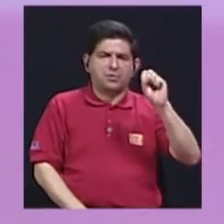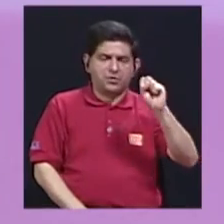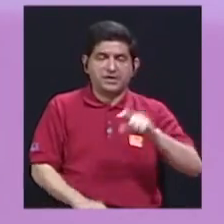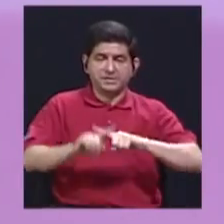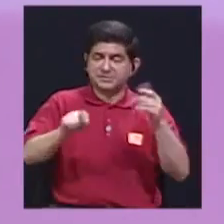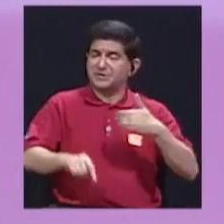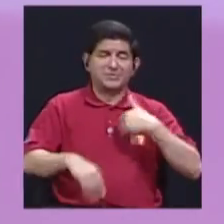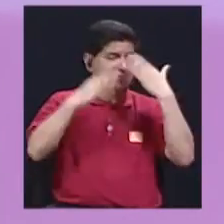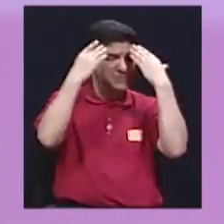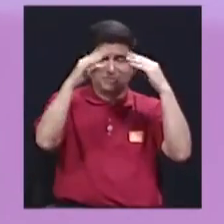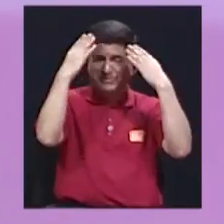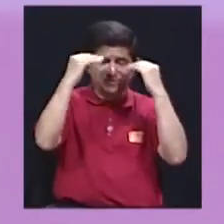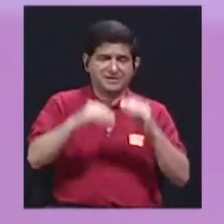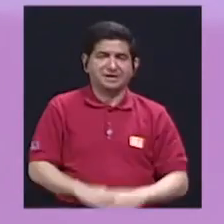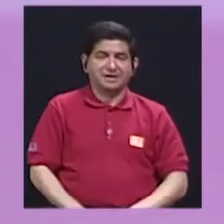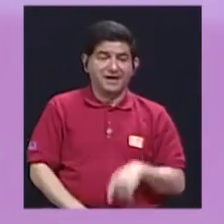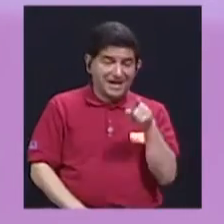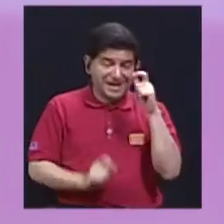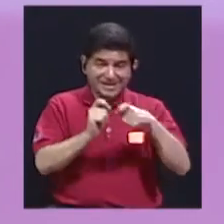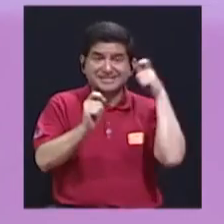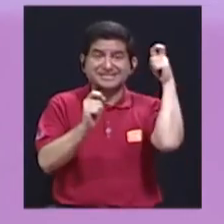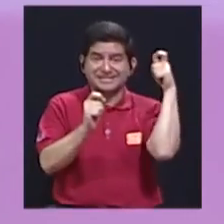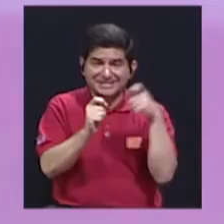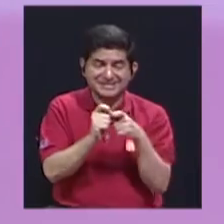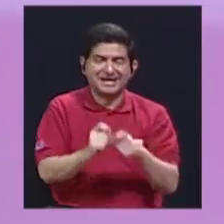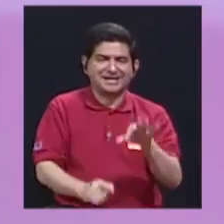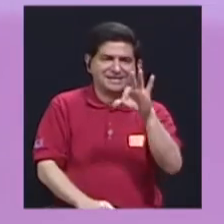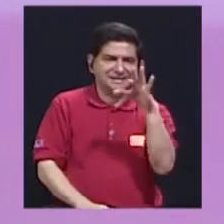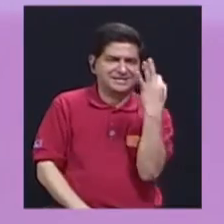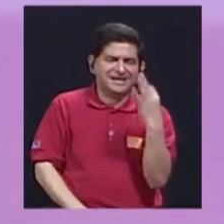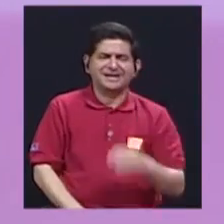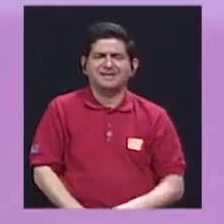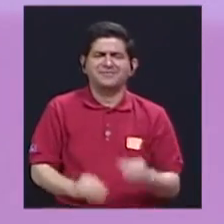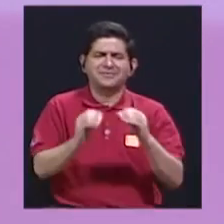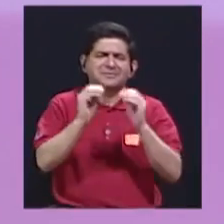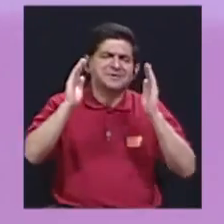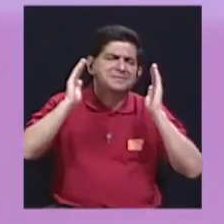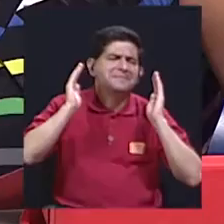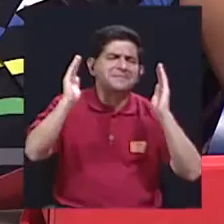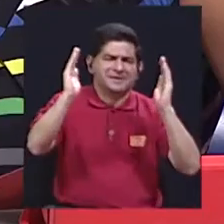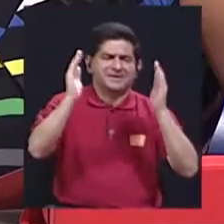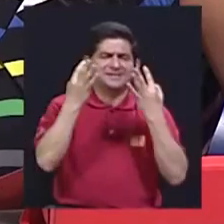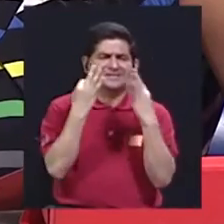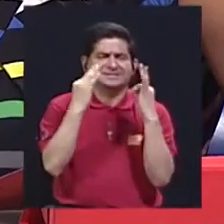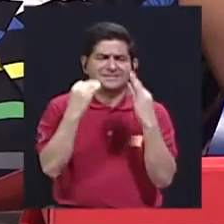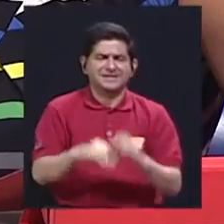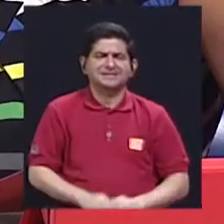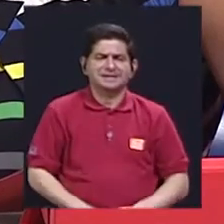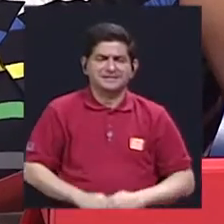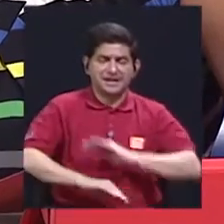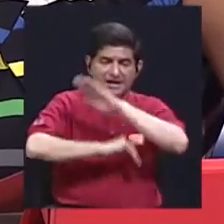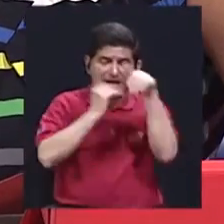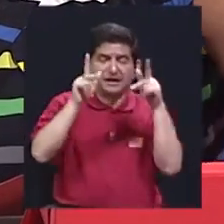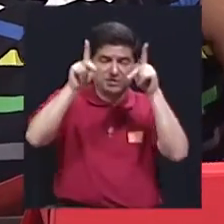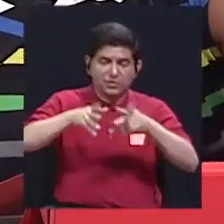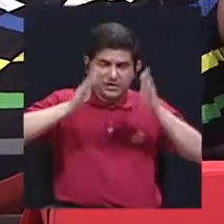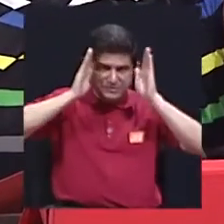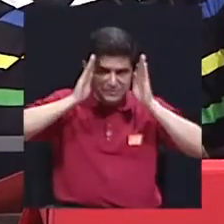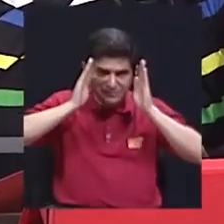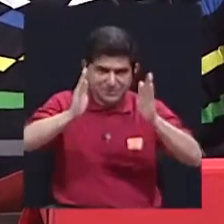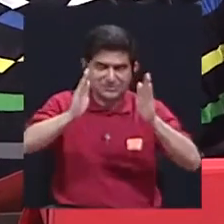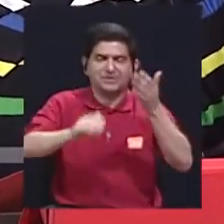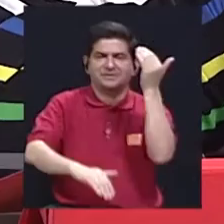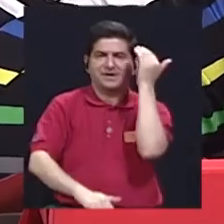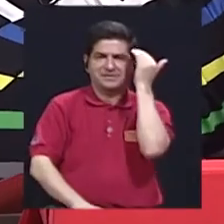información entonces esta es precisamente el medio más grande de este captar todos esos pacientes para que ellas